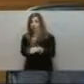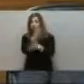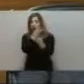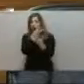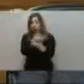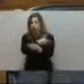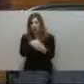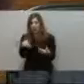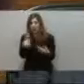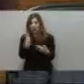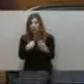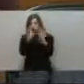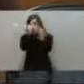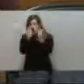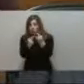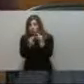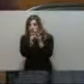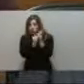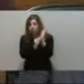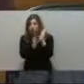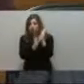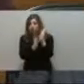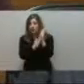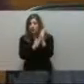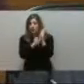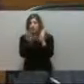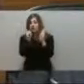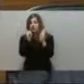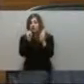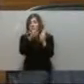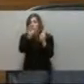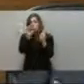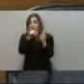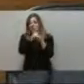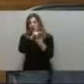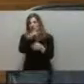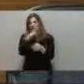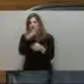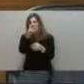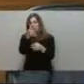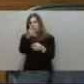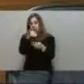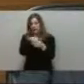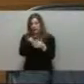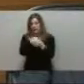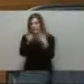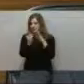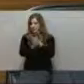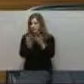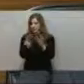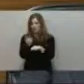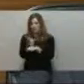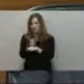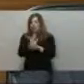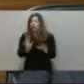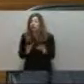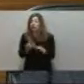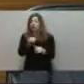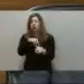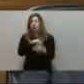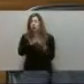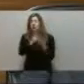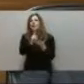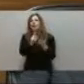presupuestos tan solo llevaba 50.000 euros para 2016. Mire, no estamos hablando ni de